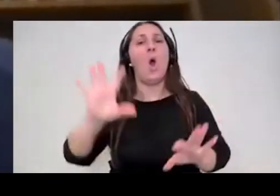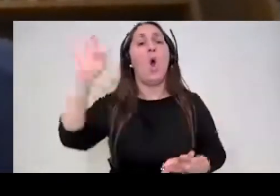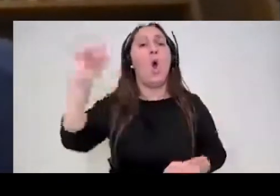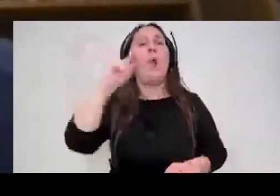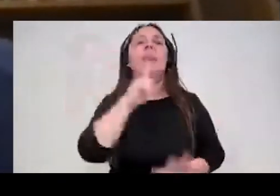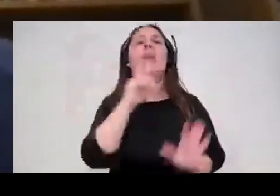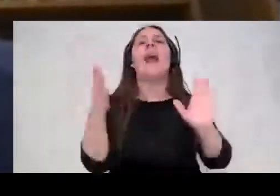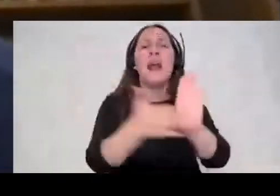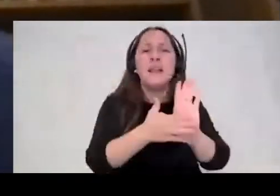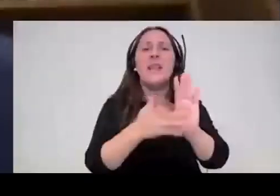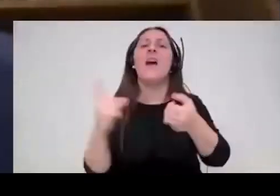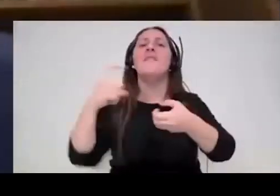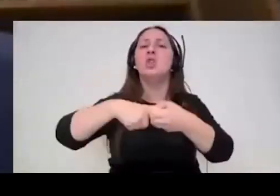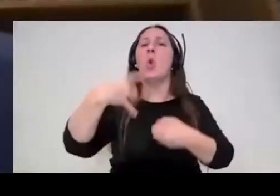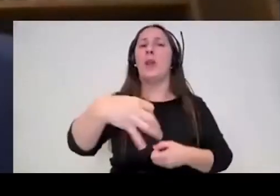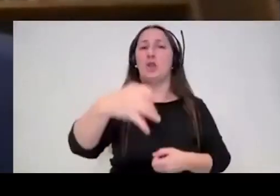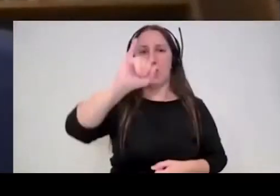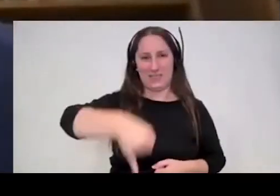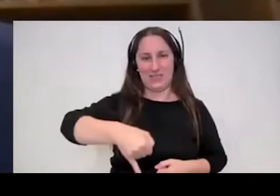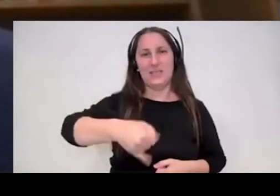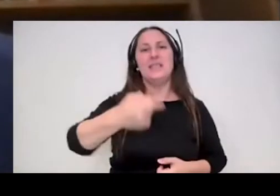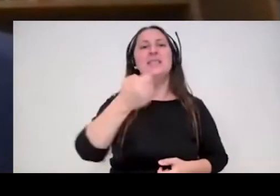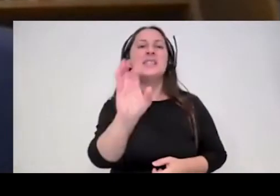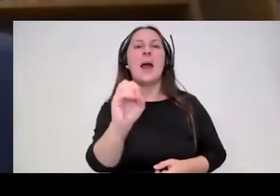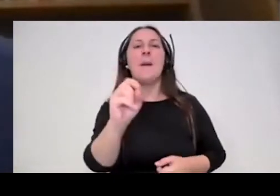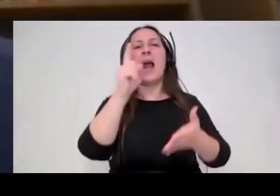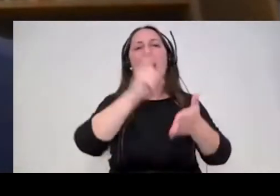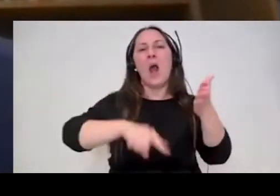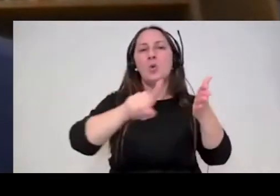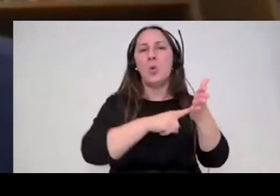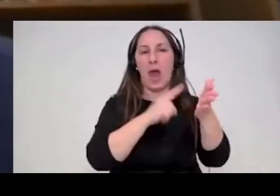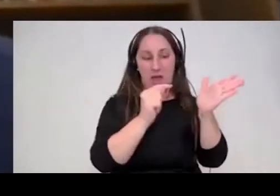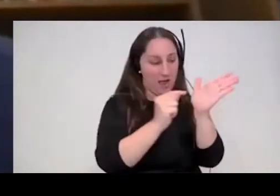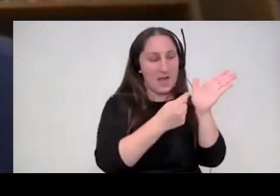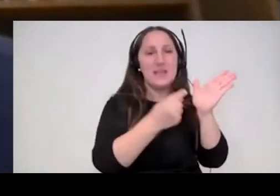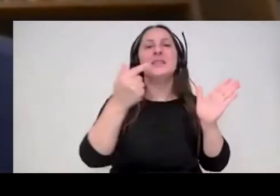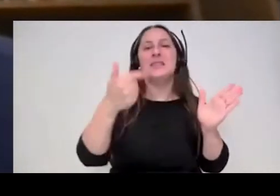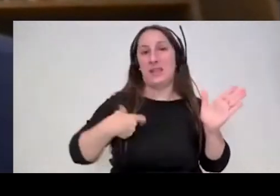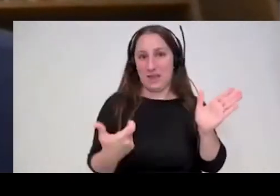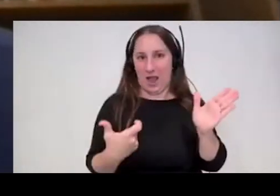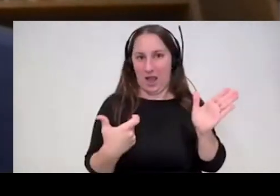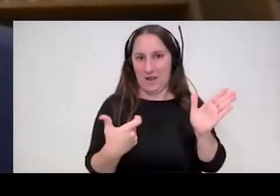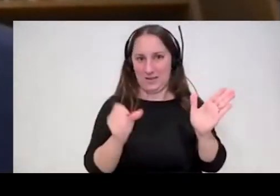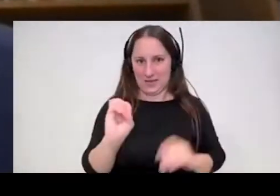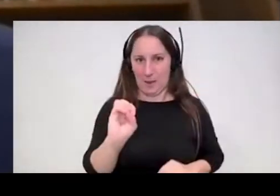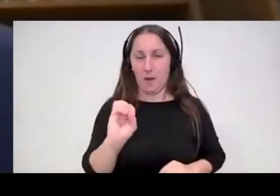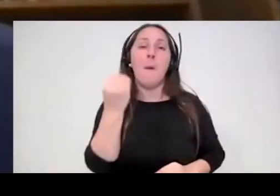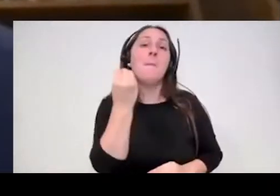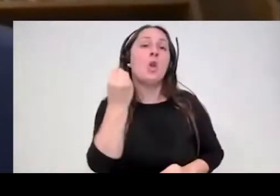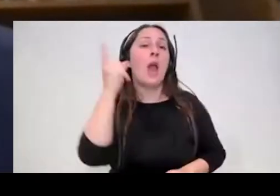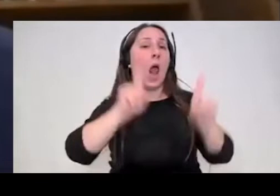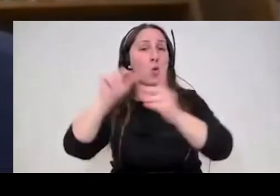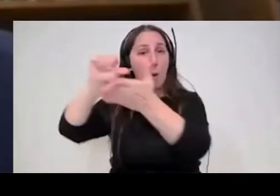afiliación obligatoria. Es lo que se llama técnicamente cláusulas sindicales. ¿Sí? Porque hay países donde si